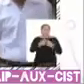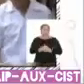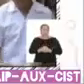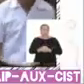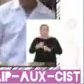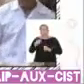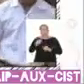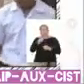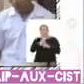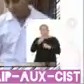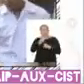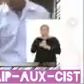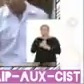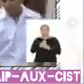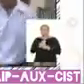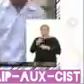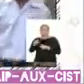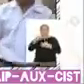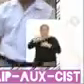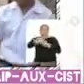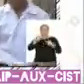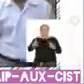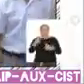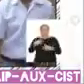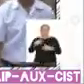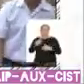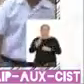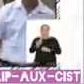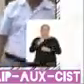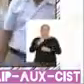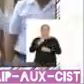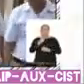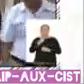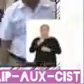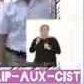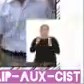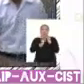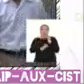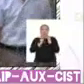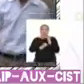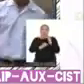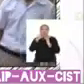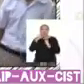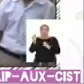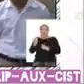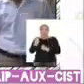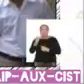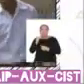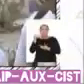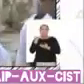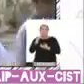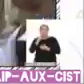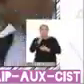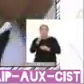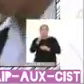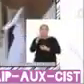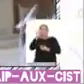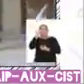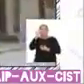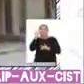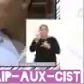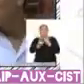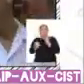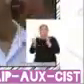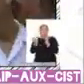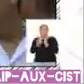Yo he trabajado en el taller de mi papá con mi hermano. Para eso no necesito estudiar. ¿Ah, no? No. Creo que ni siquiera voy a acabar el cole. ¿Qué?